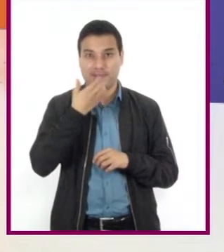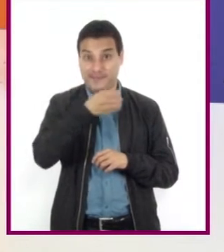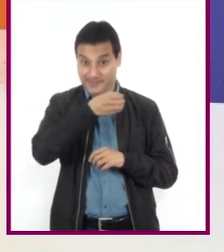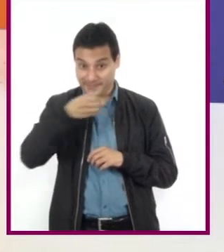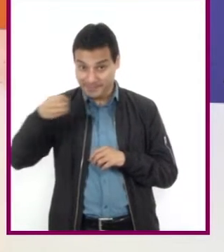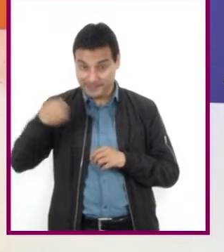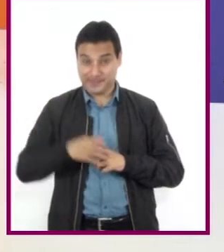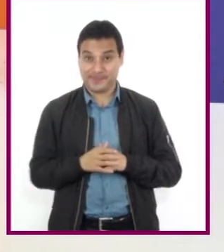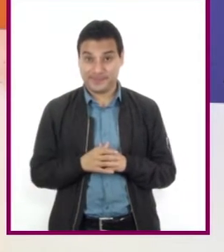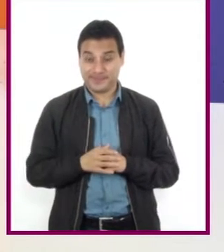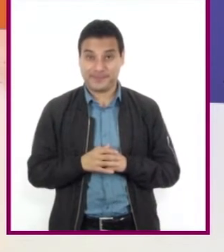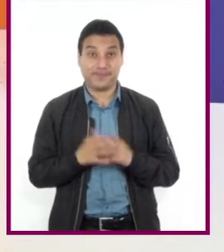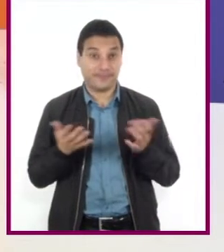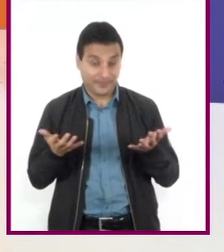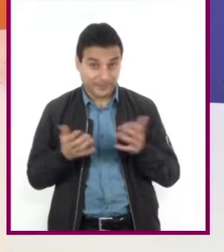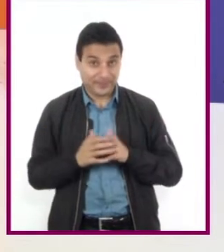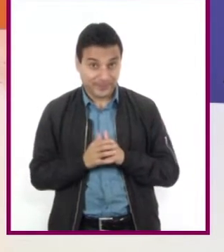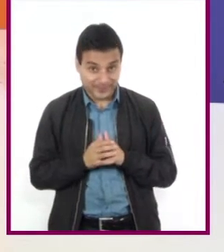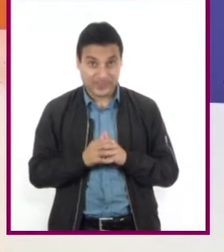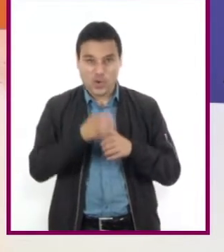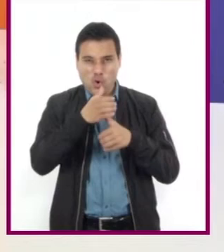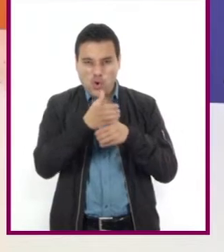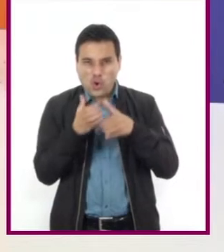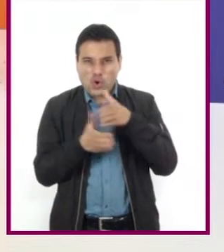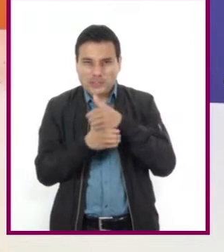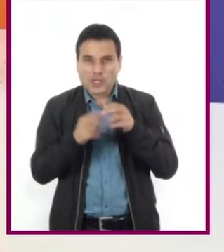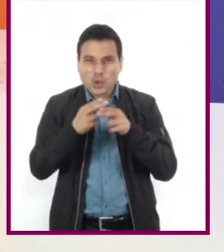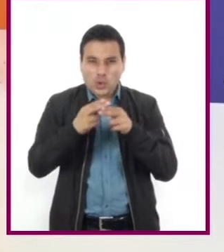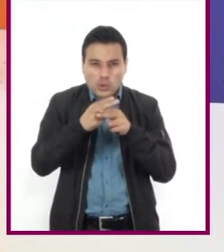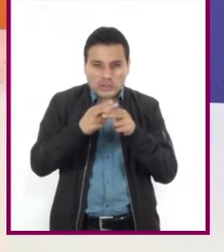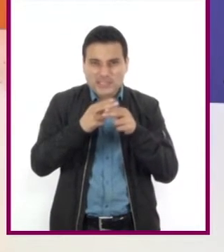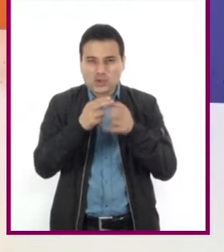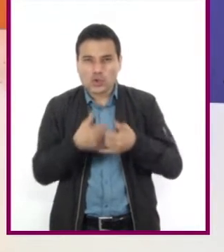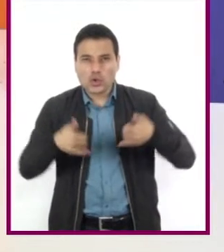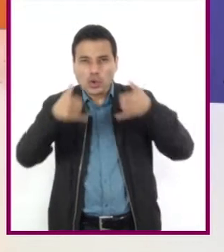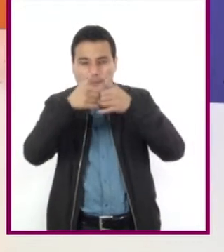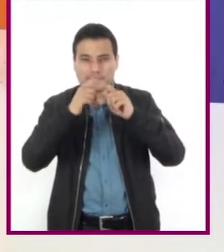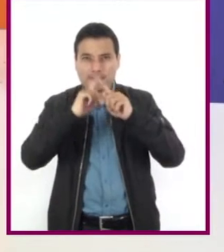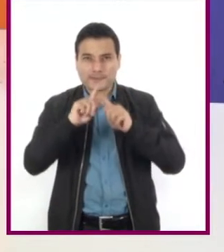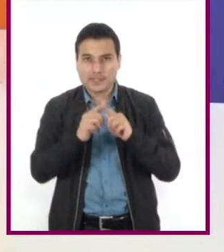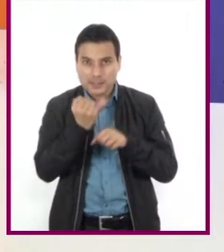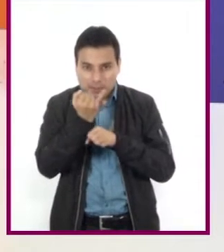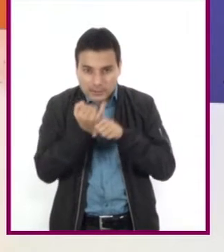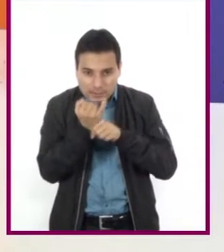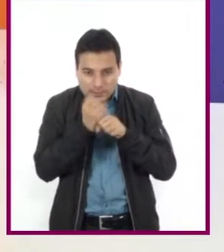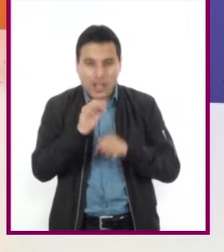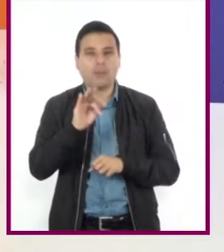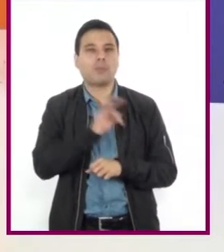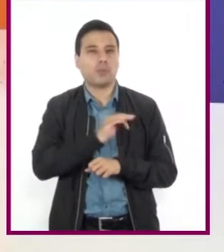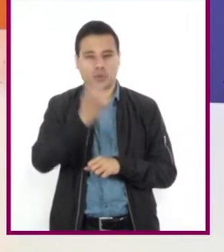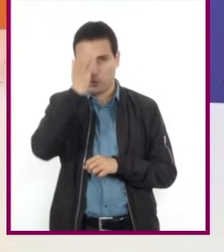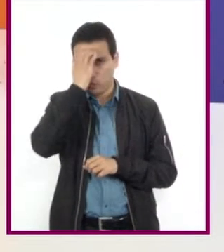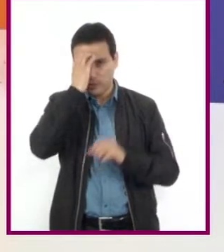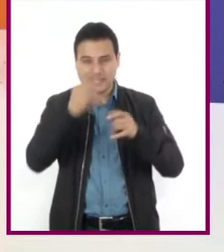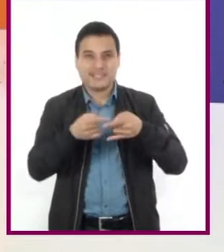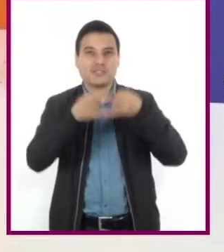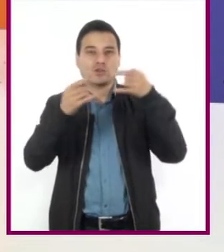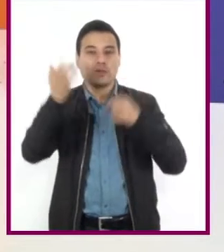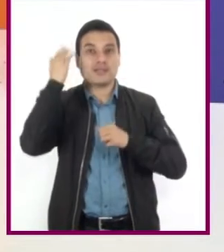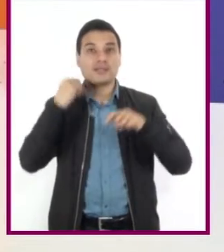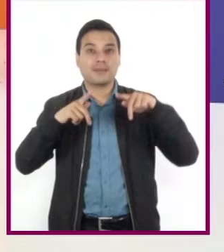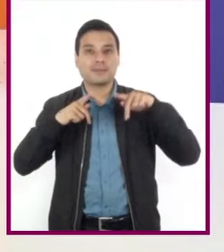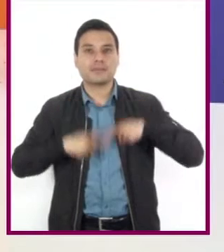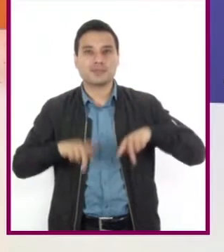ello que a partir de los vestigios materiales podemos acercarnos a la historia y a los modos de vida de los grupos que